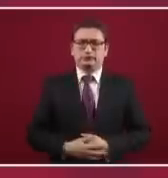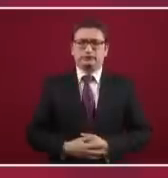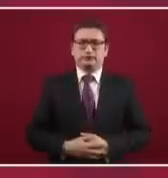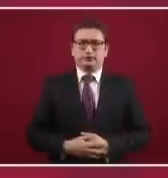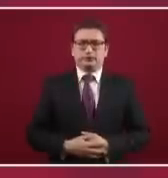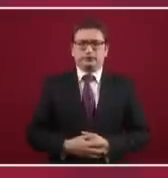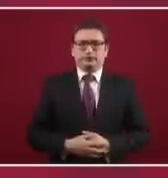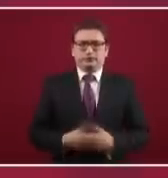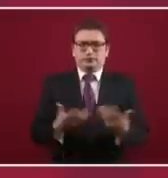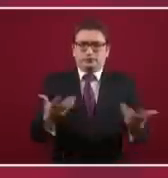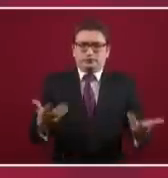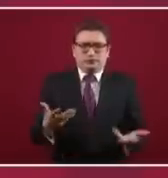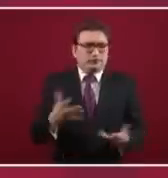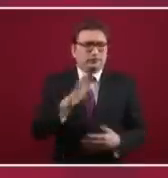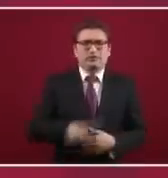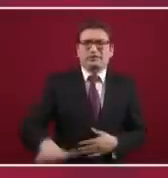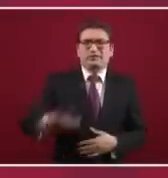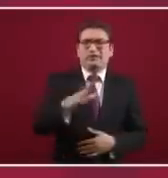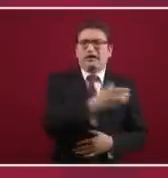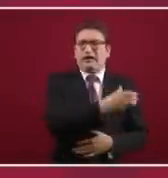¿Qué no se despobló el campo?